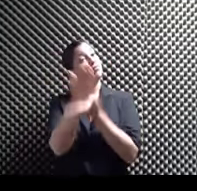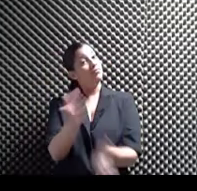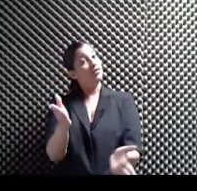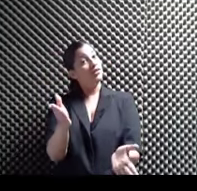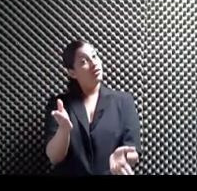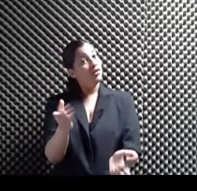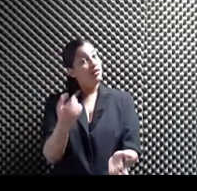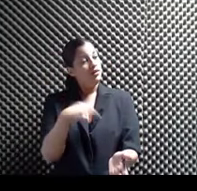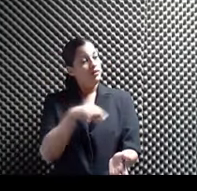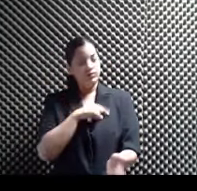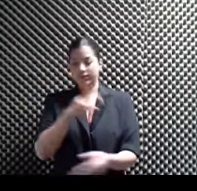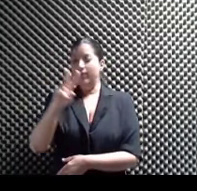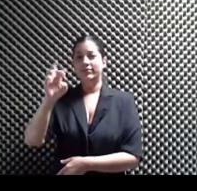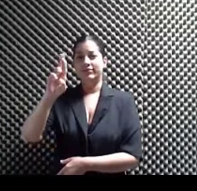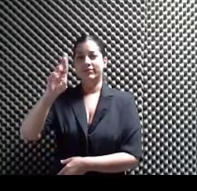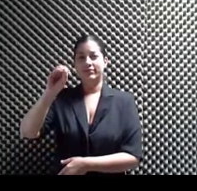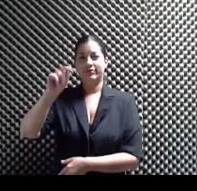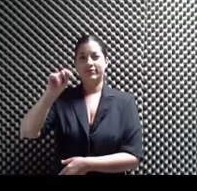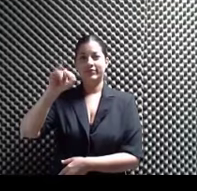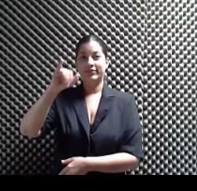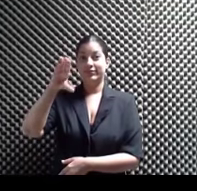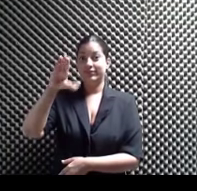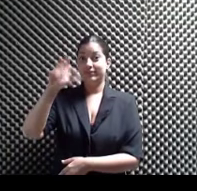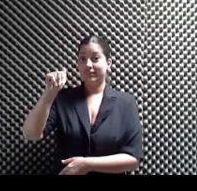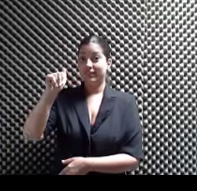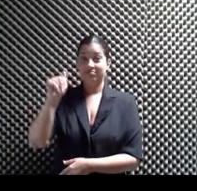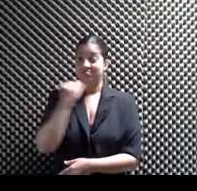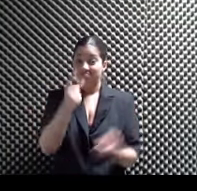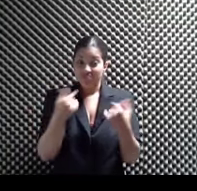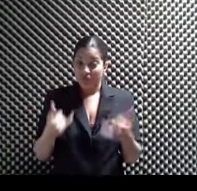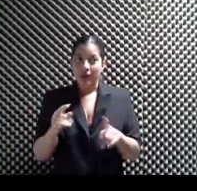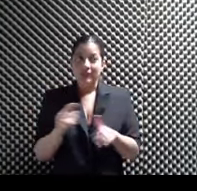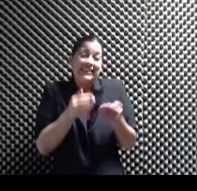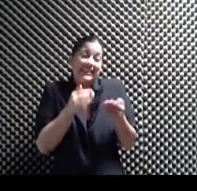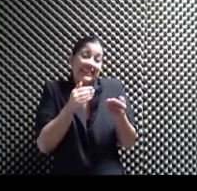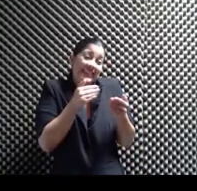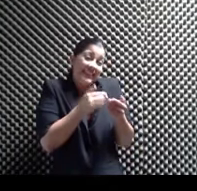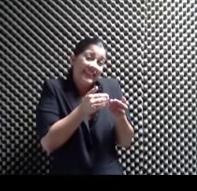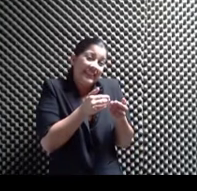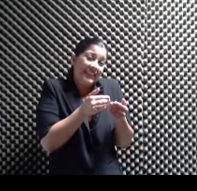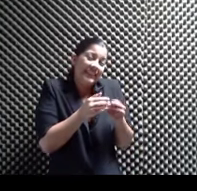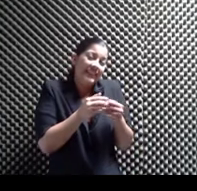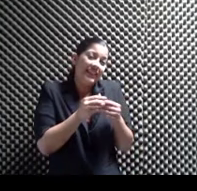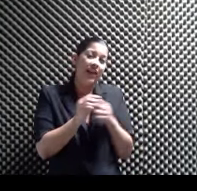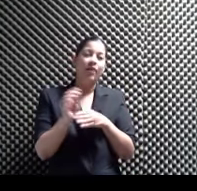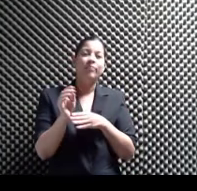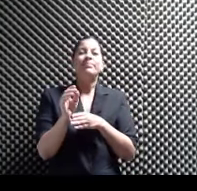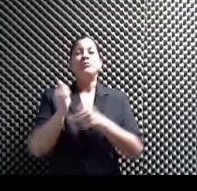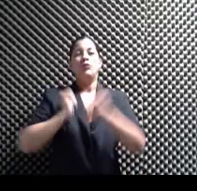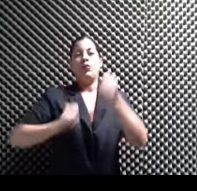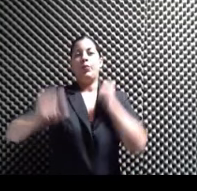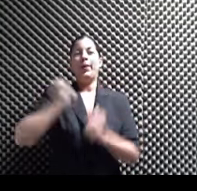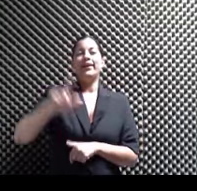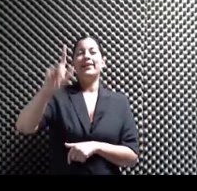tenemos hoy a Verónica Porque es que ya está a punto de estrenar La obra Telling Tales Telling Tales